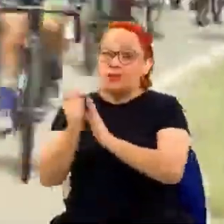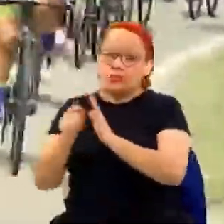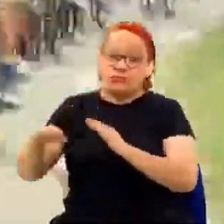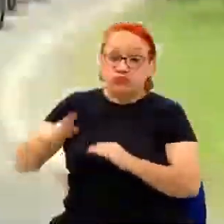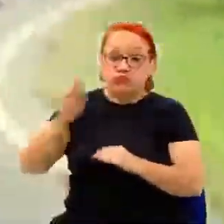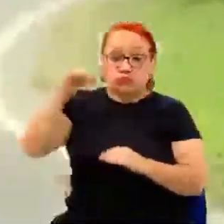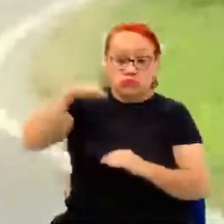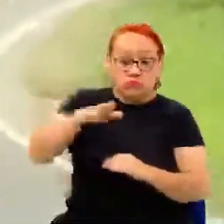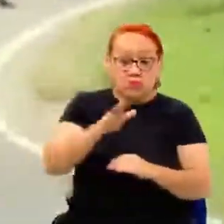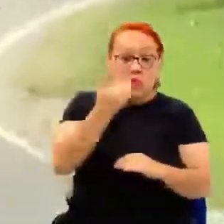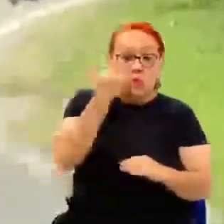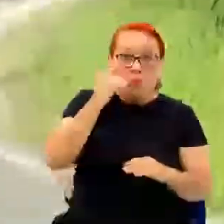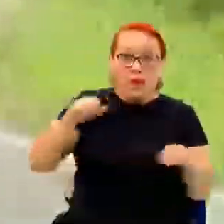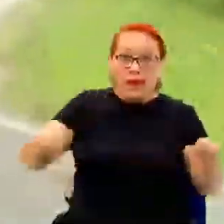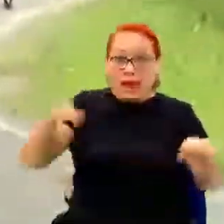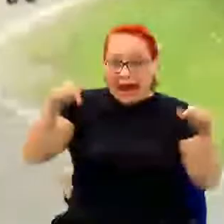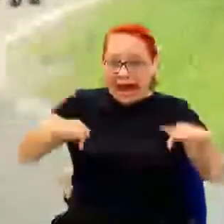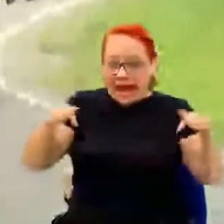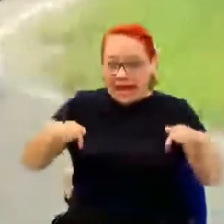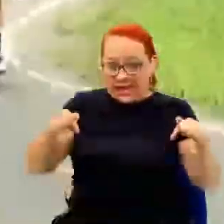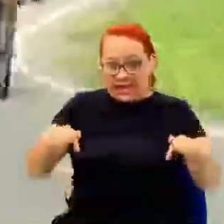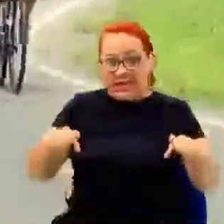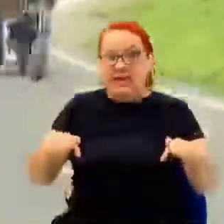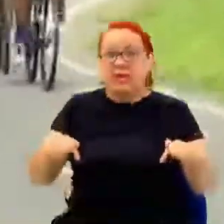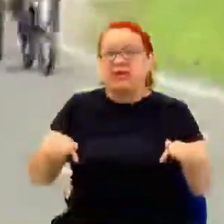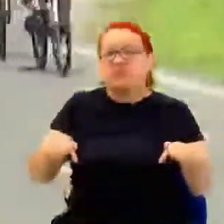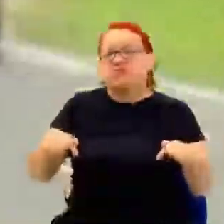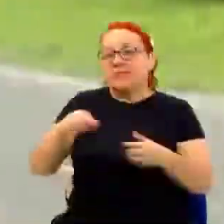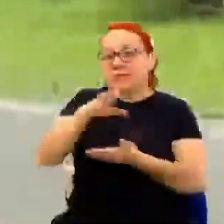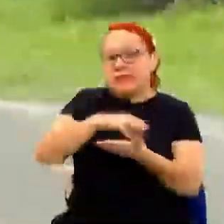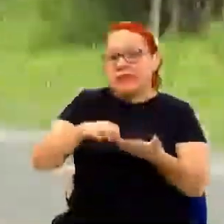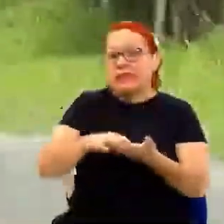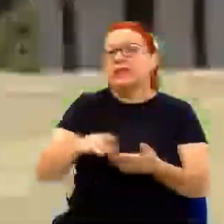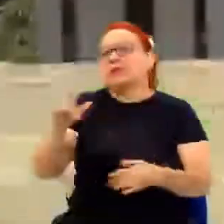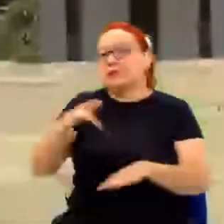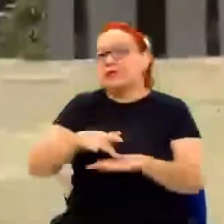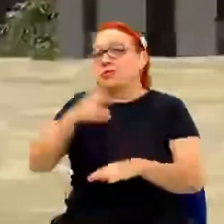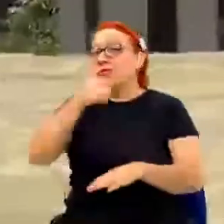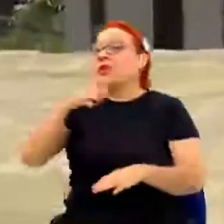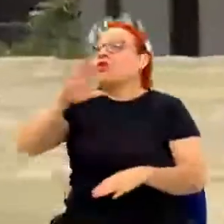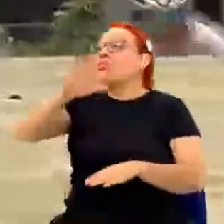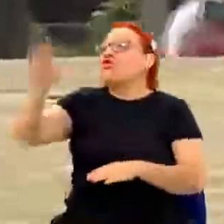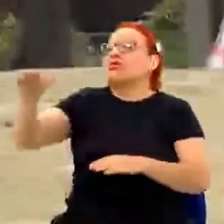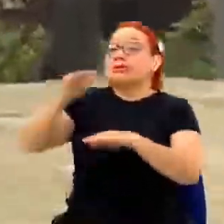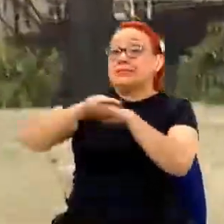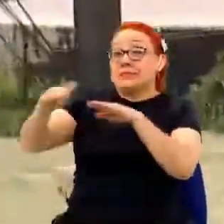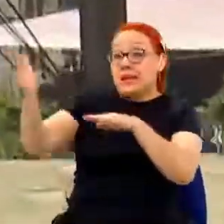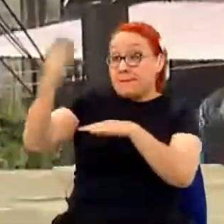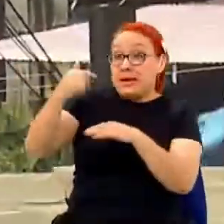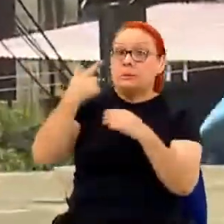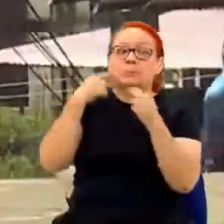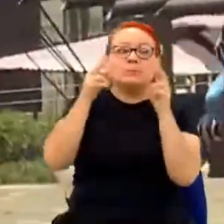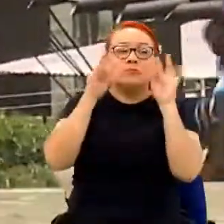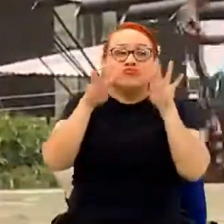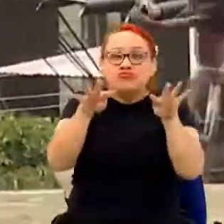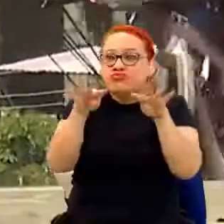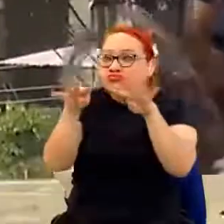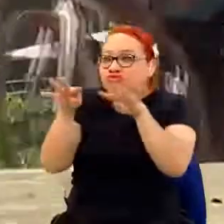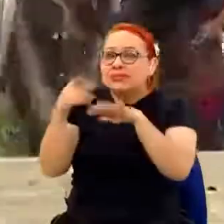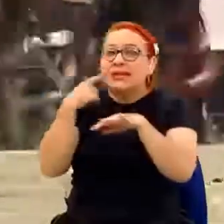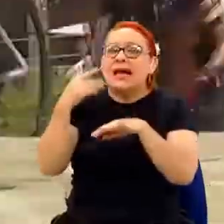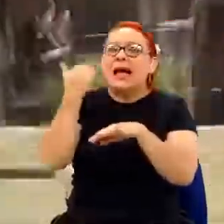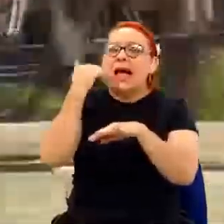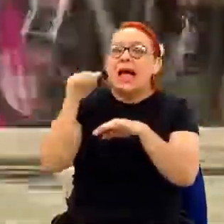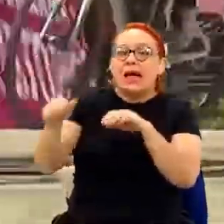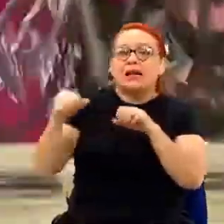Colombia femenina estarán aquí en Santander. Claro que sí, mucha paciencia, invitarlos a que disfruten de este espectáculo, a que acompañen a estas